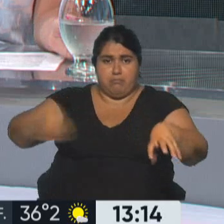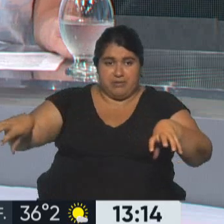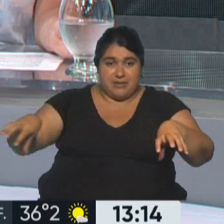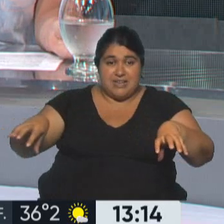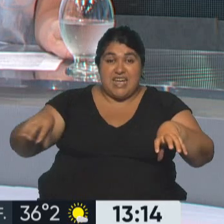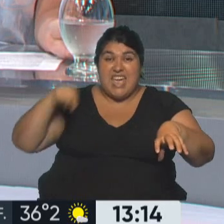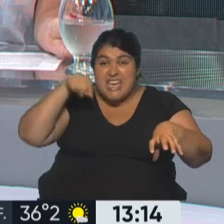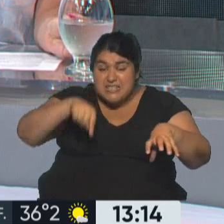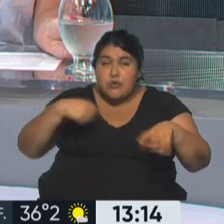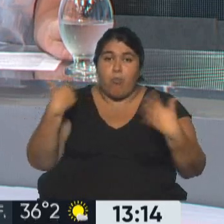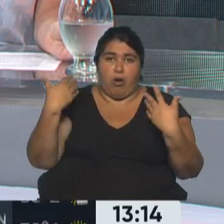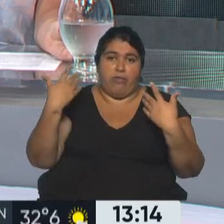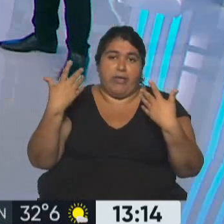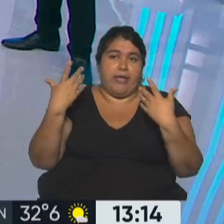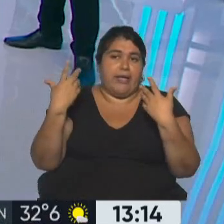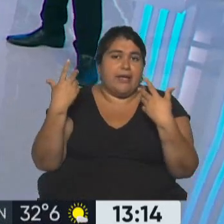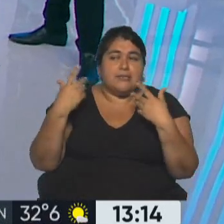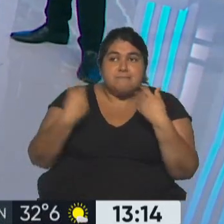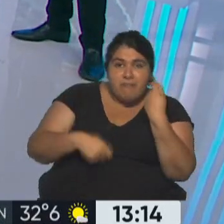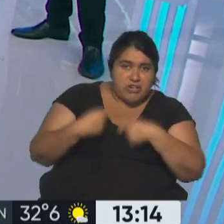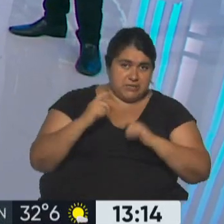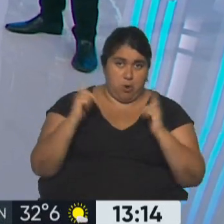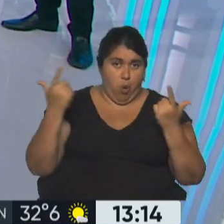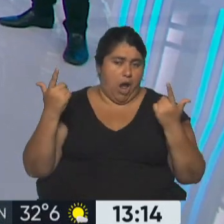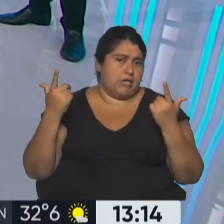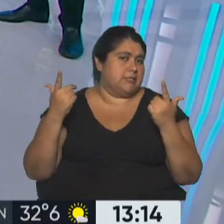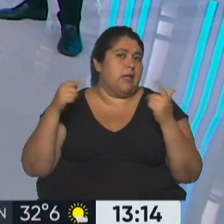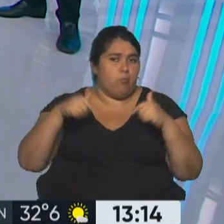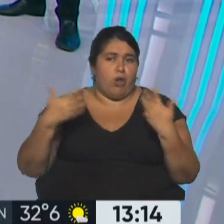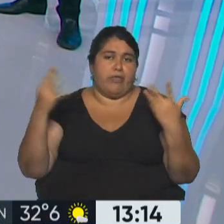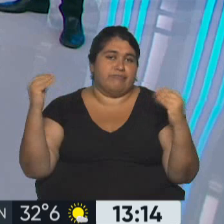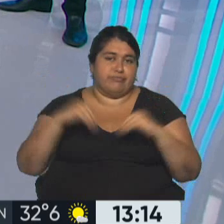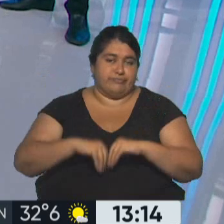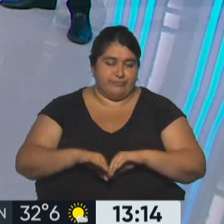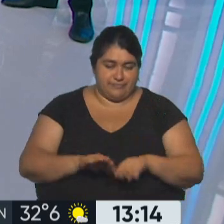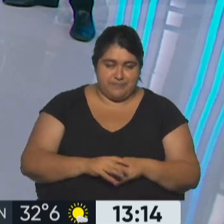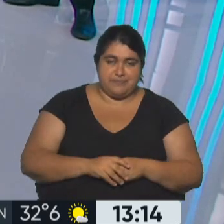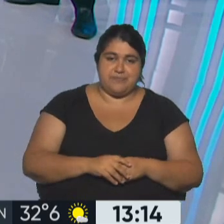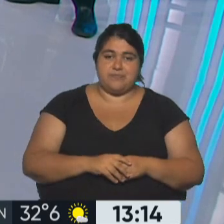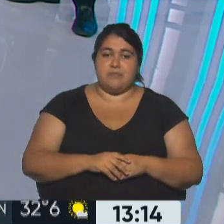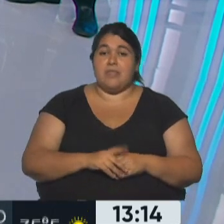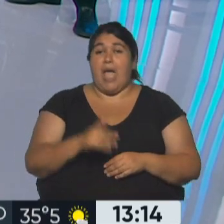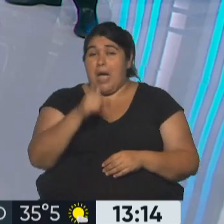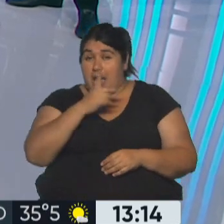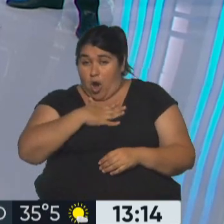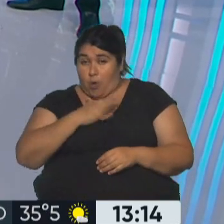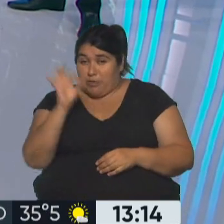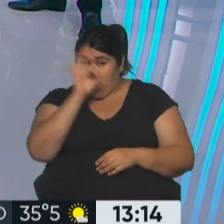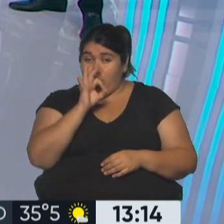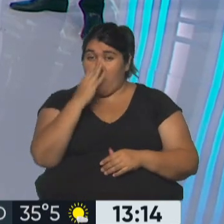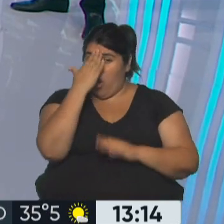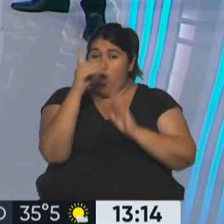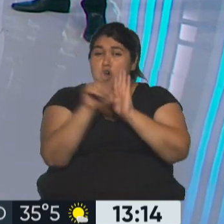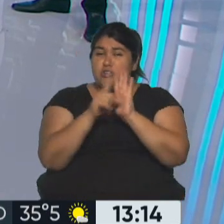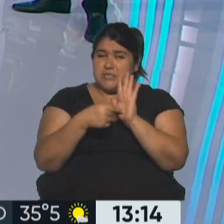termina debilitando las fuerzas progresistas dentro del comité de la nueva Constitución. Sí, claro. Bueno, a mí me parece que la Constitución